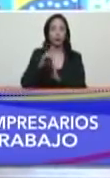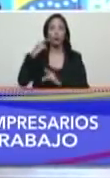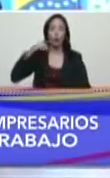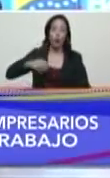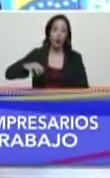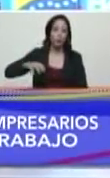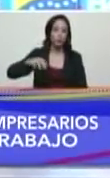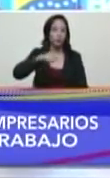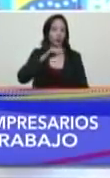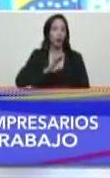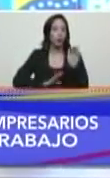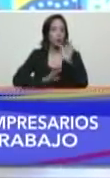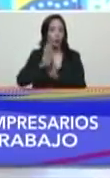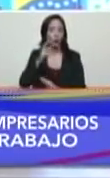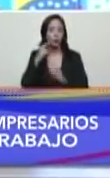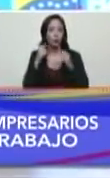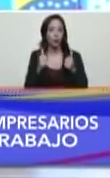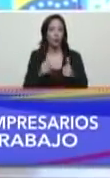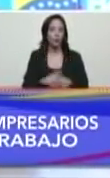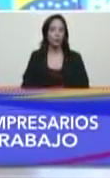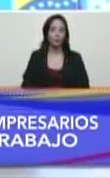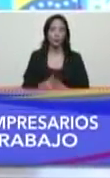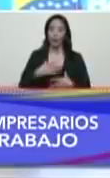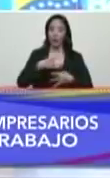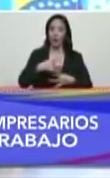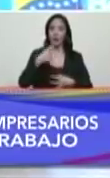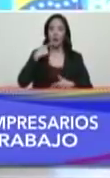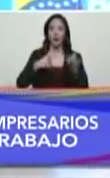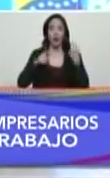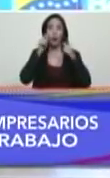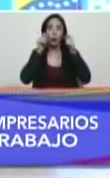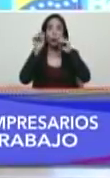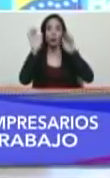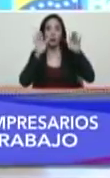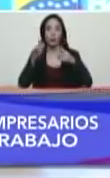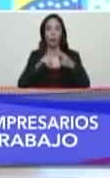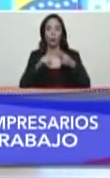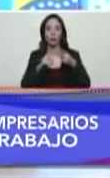estados, de interés turístico nacionales,